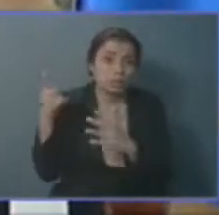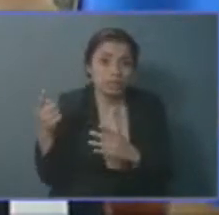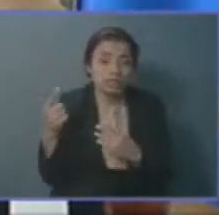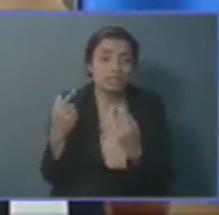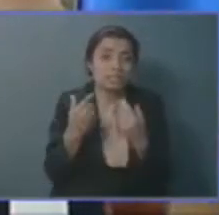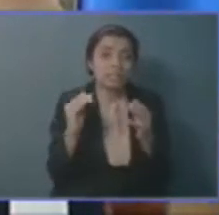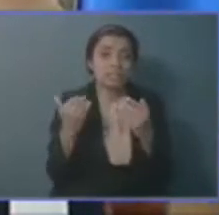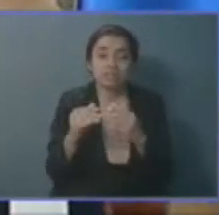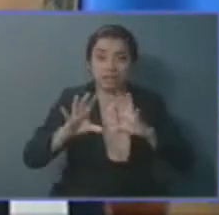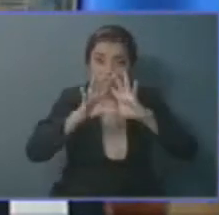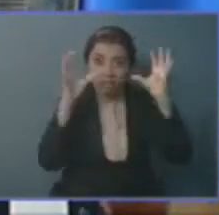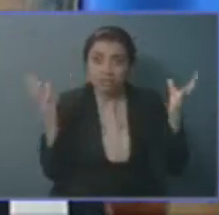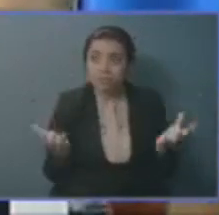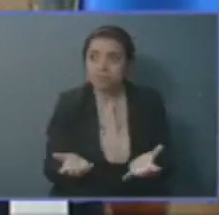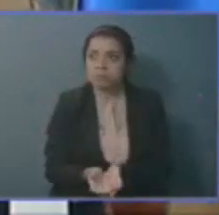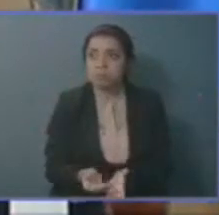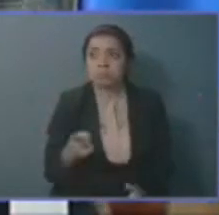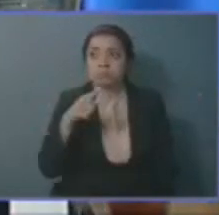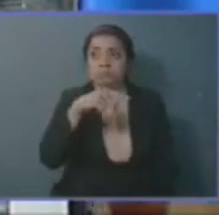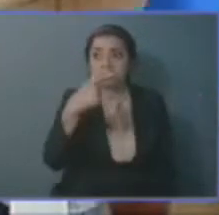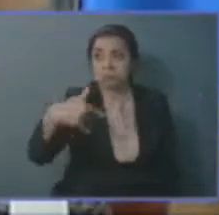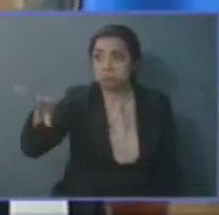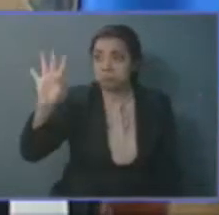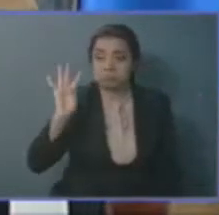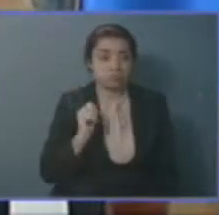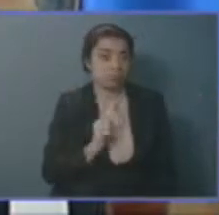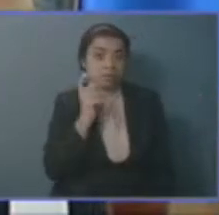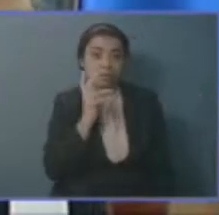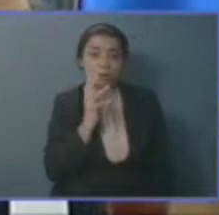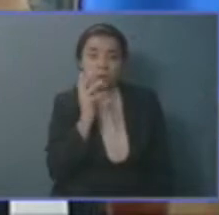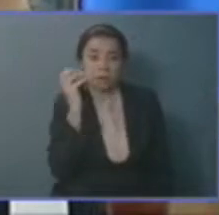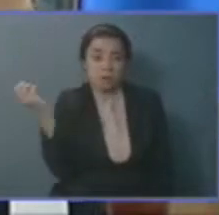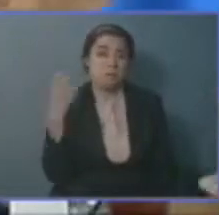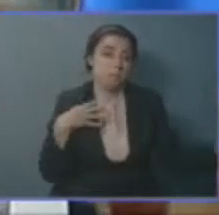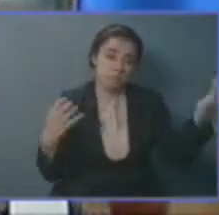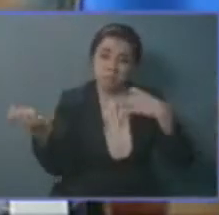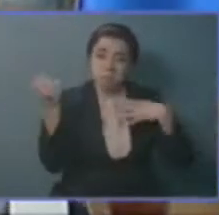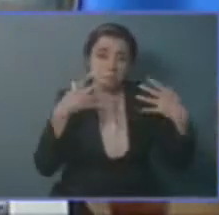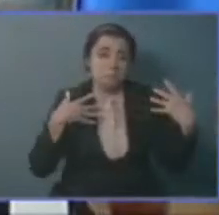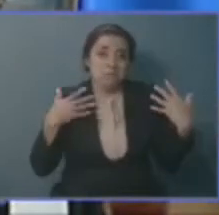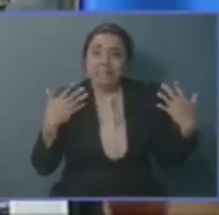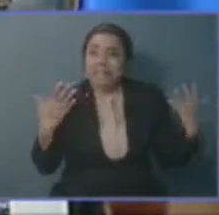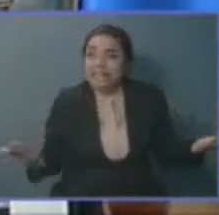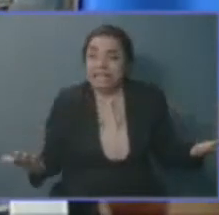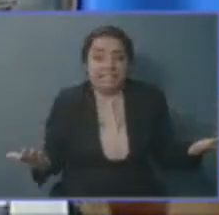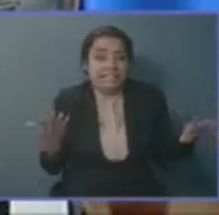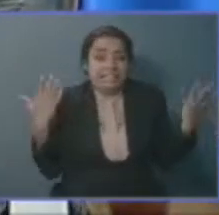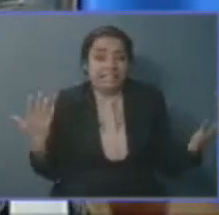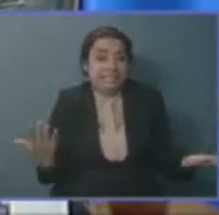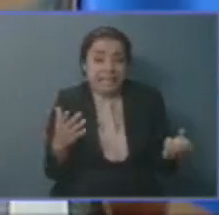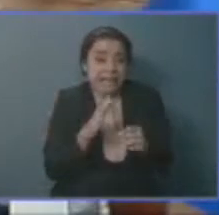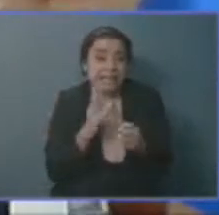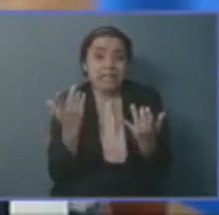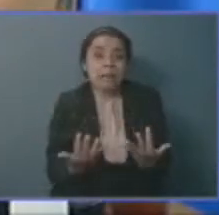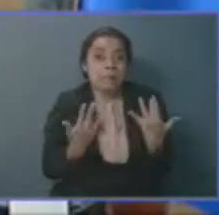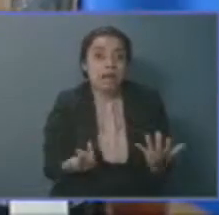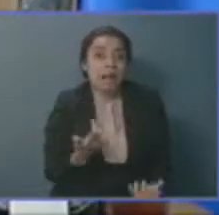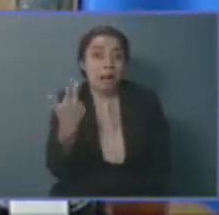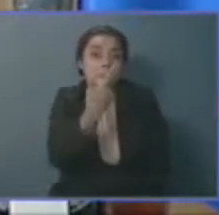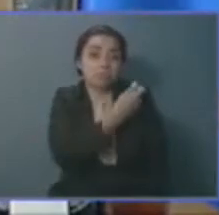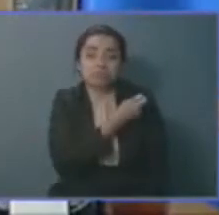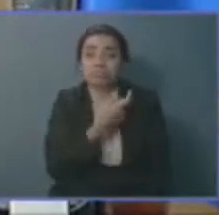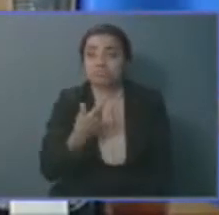latitudes, nos han dicho a los cuatro vientos, en el mejor escenario, una vacuna para el